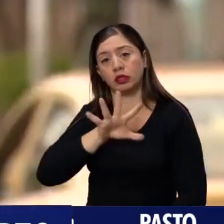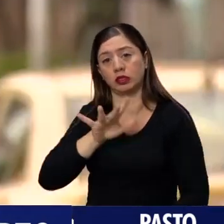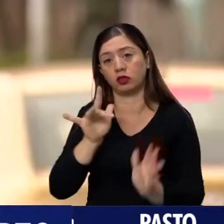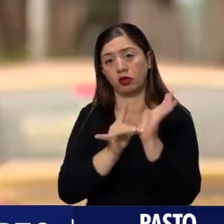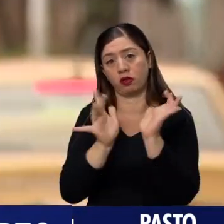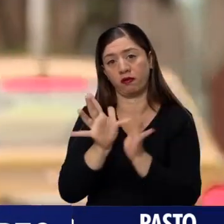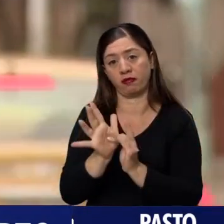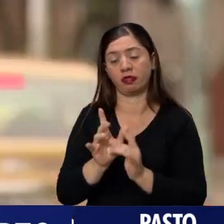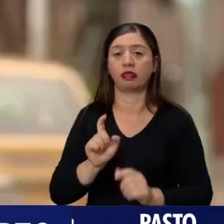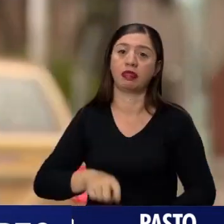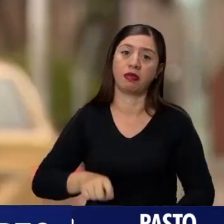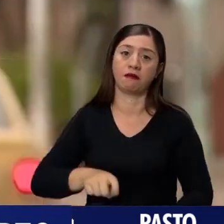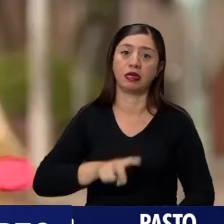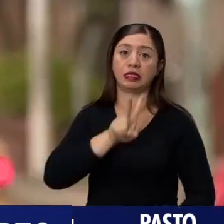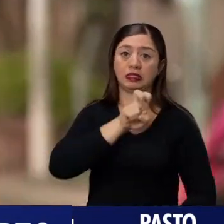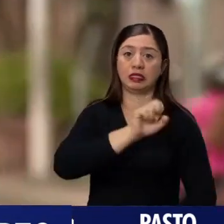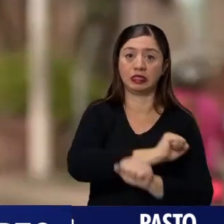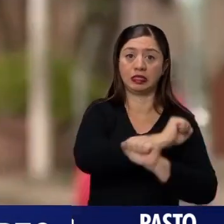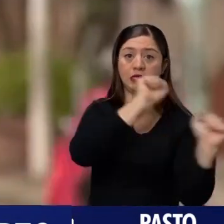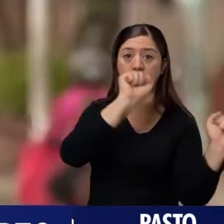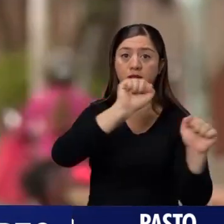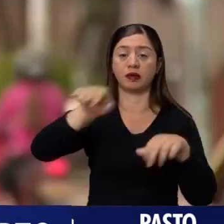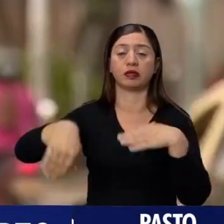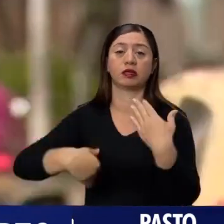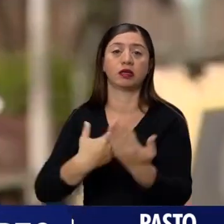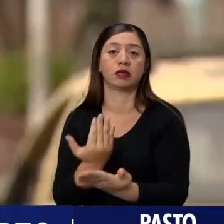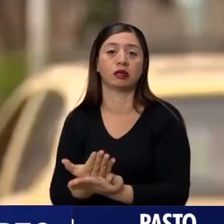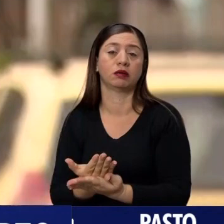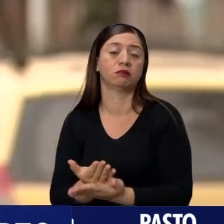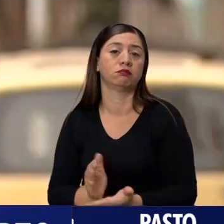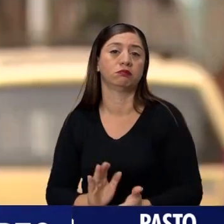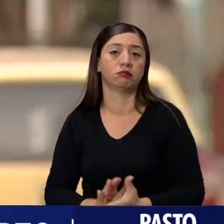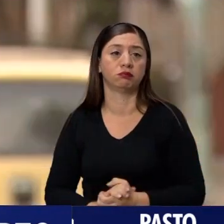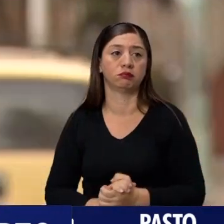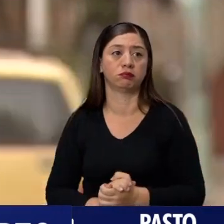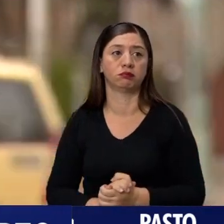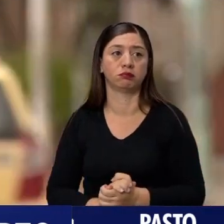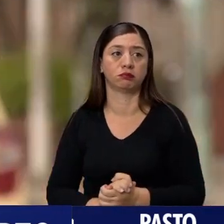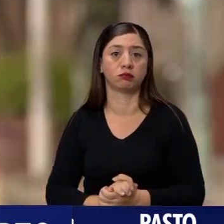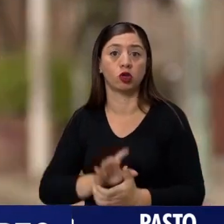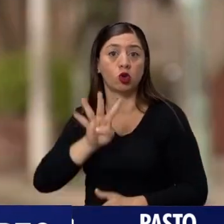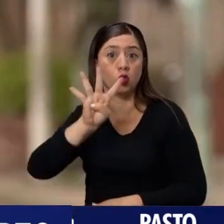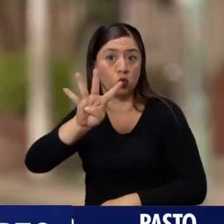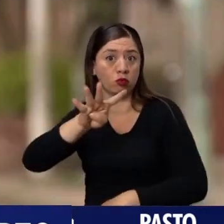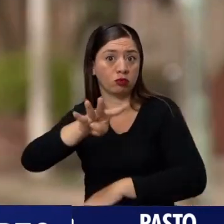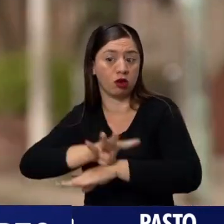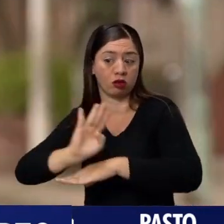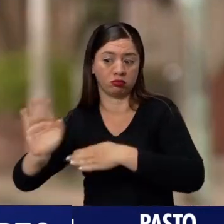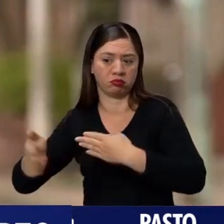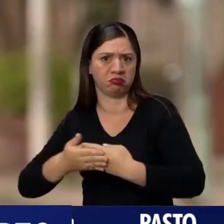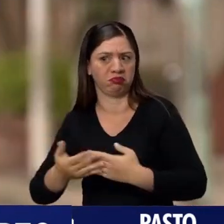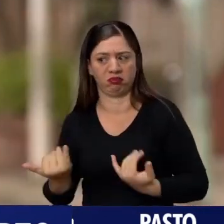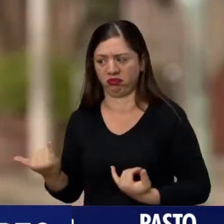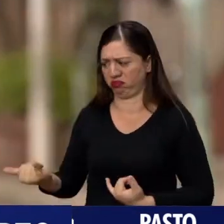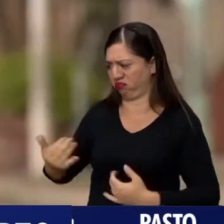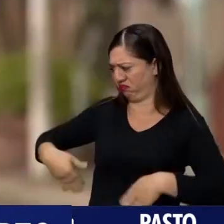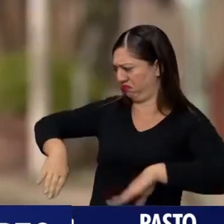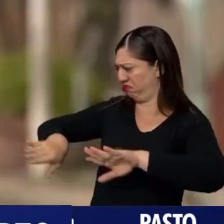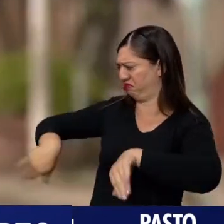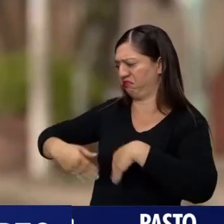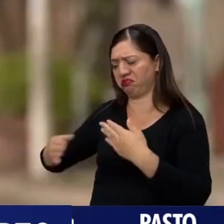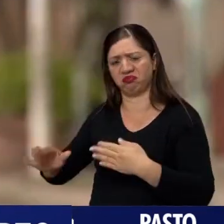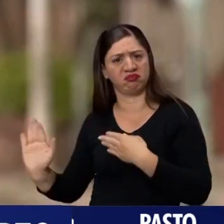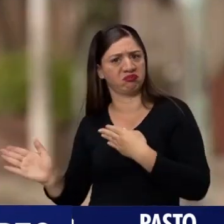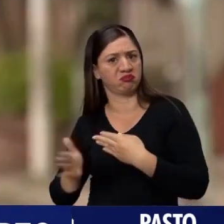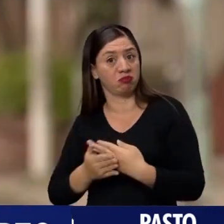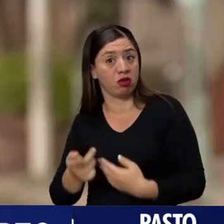estar atendiendo entre las 7 de la mañana y las 4 de la tarde, sin embargo está cerrado a pesar